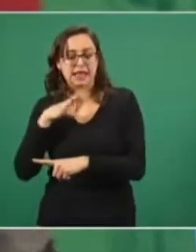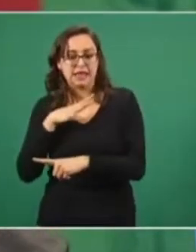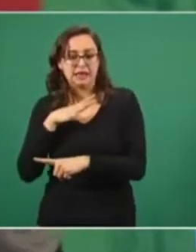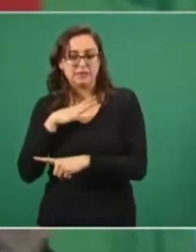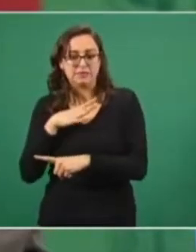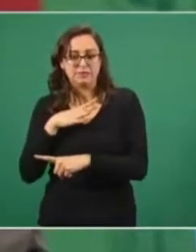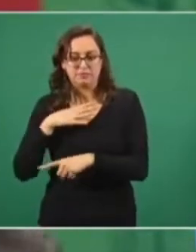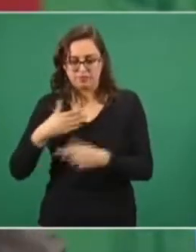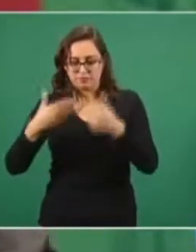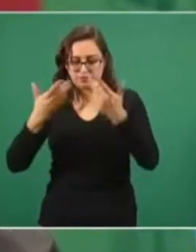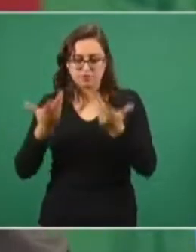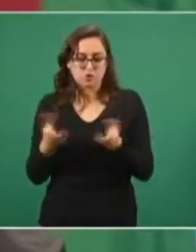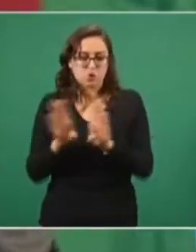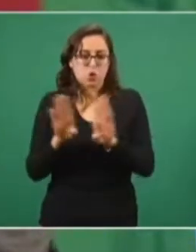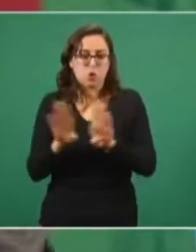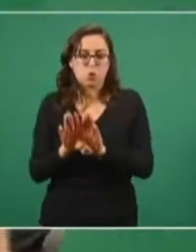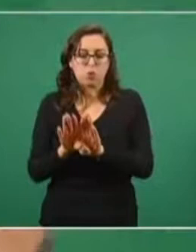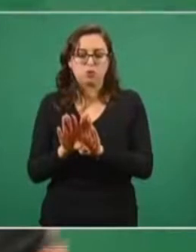definen las